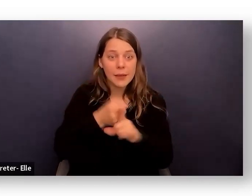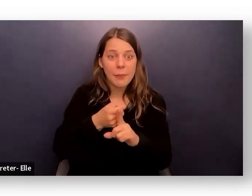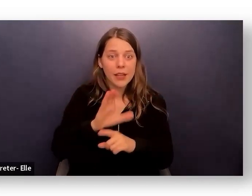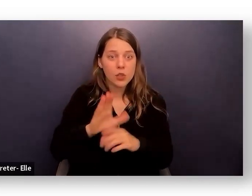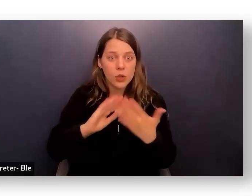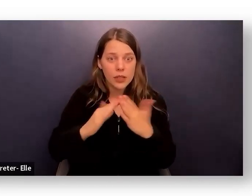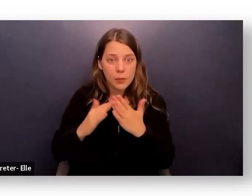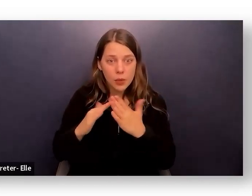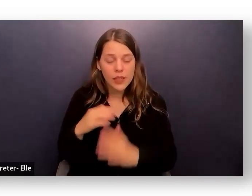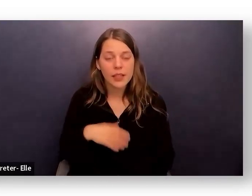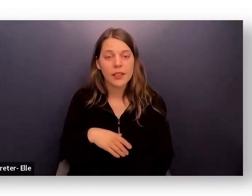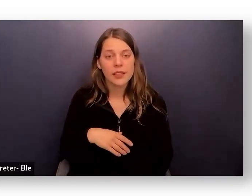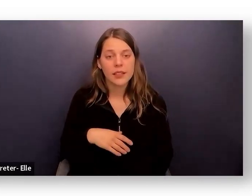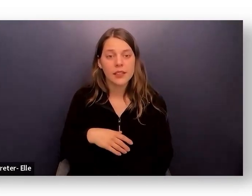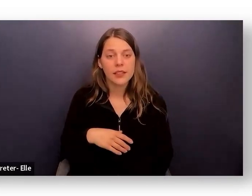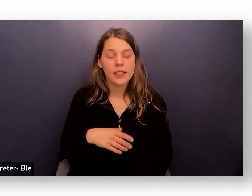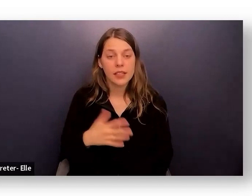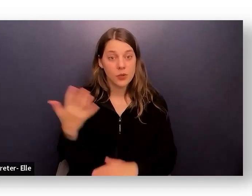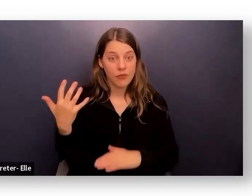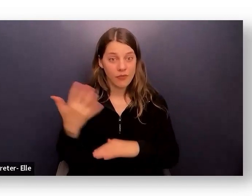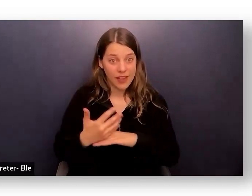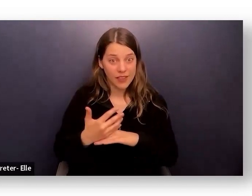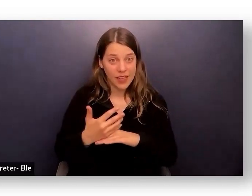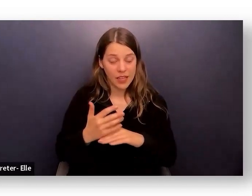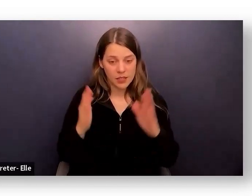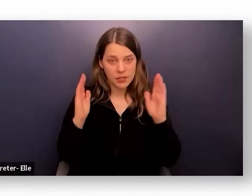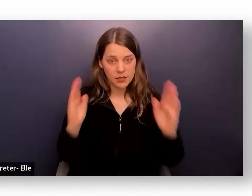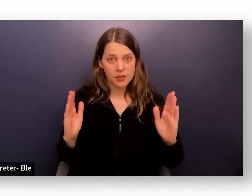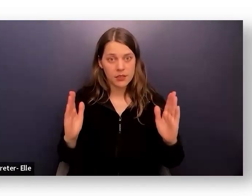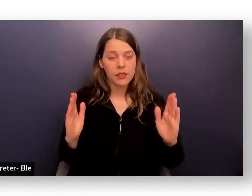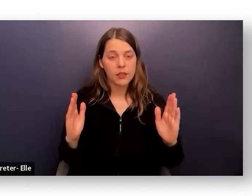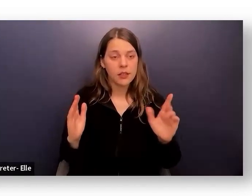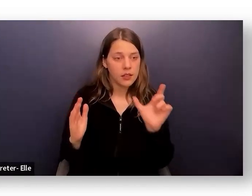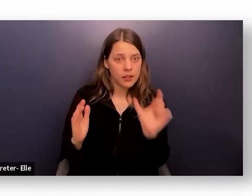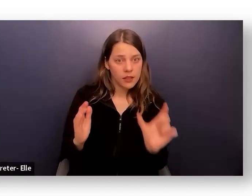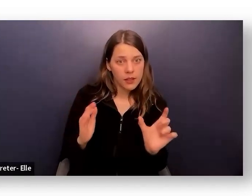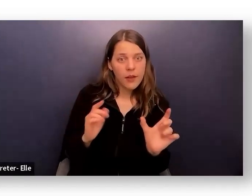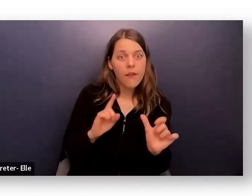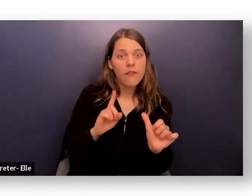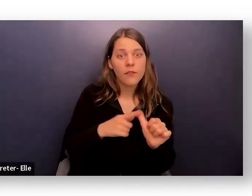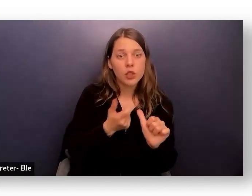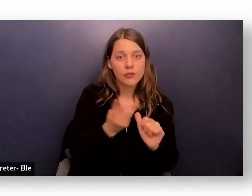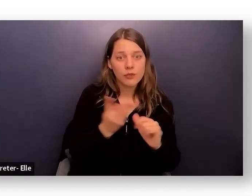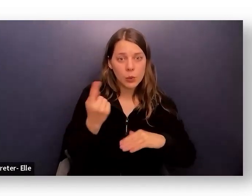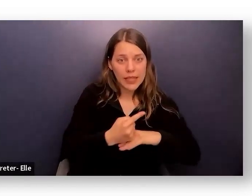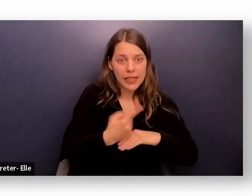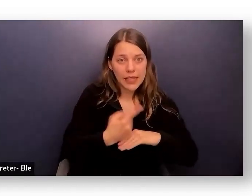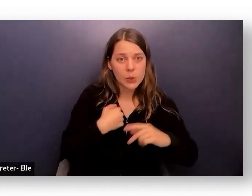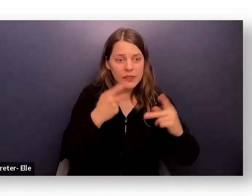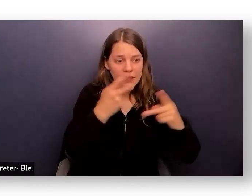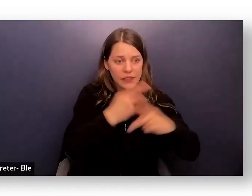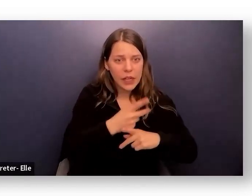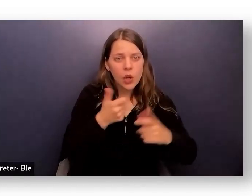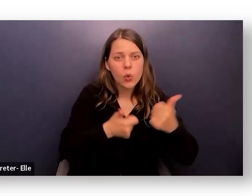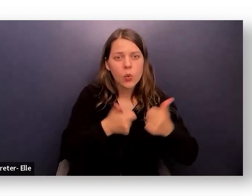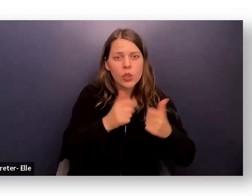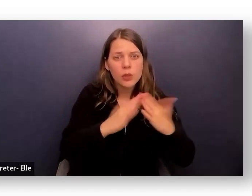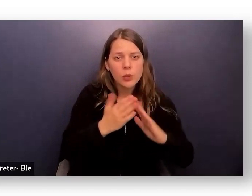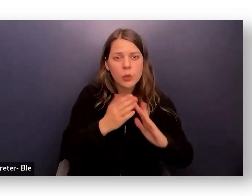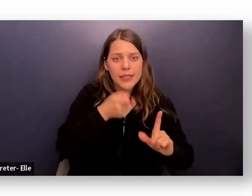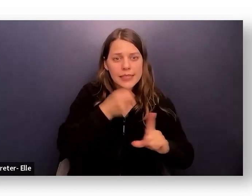es que sucede en su comunidad. Entonces, durante esos 5 días, estamos comenzando a averiguar a dónde es